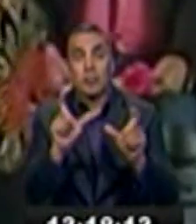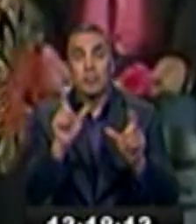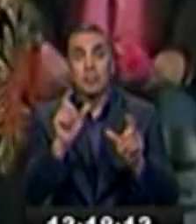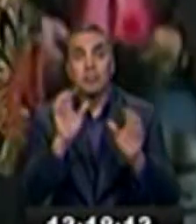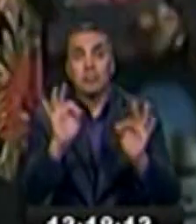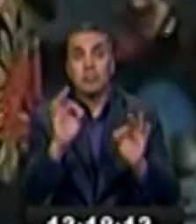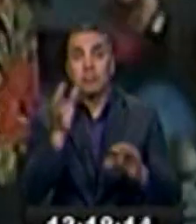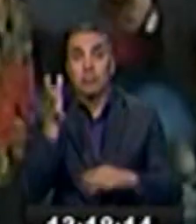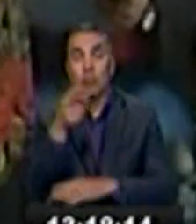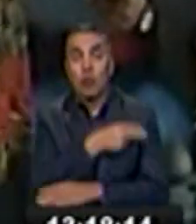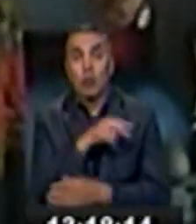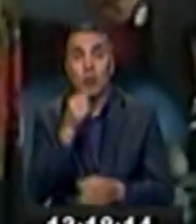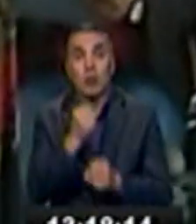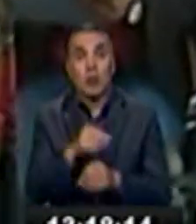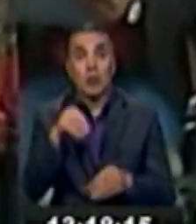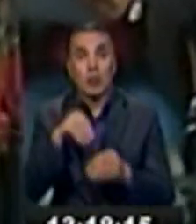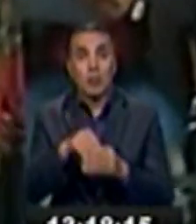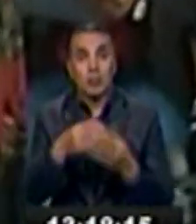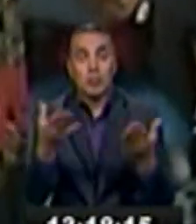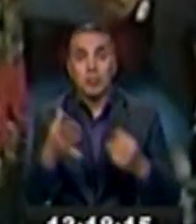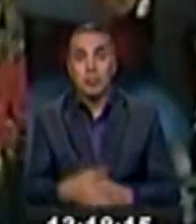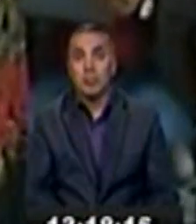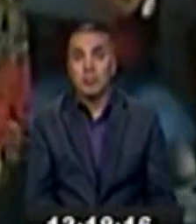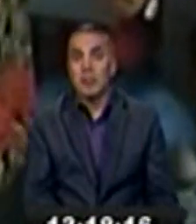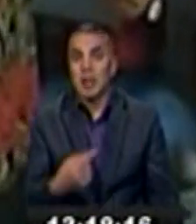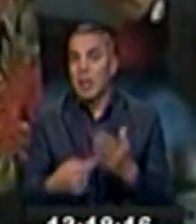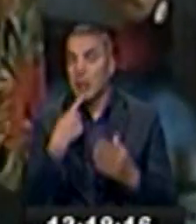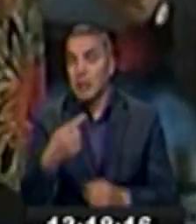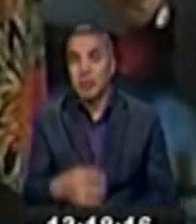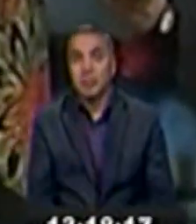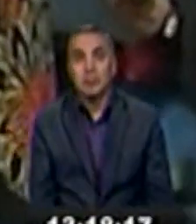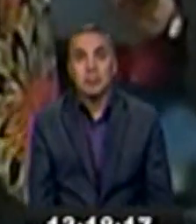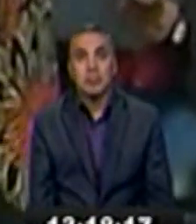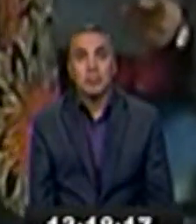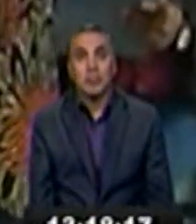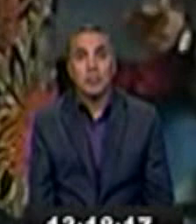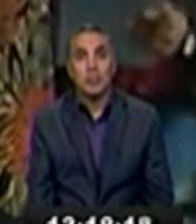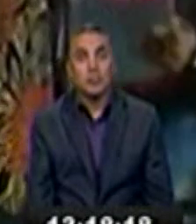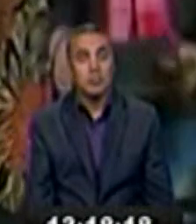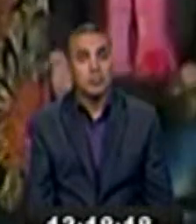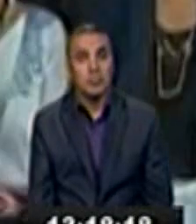que representan al magisterio. Escuchemos su intervención.